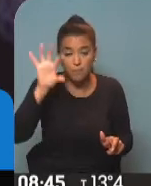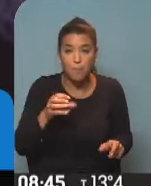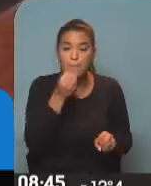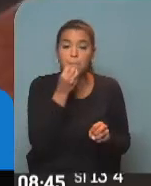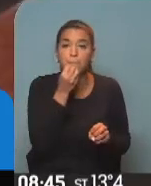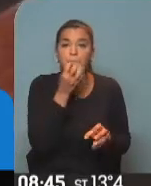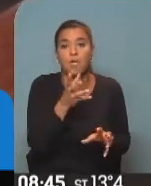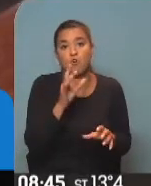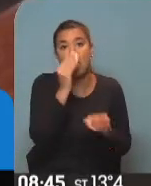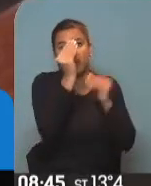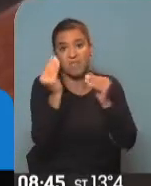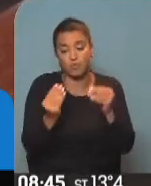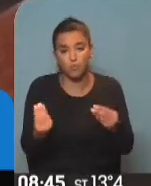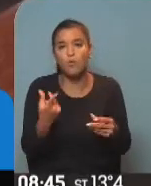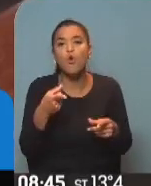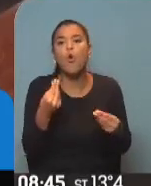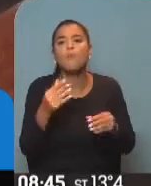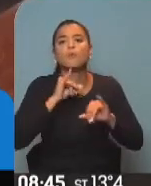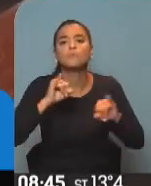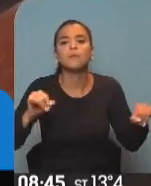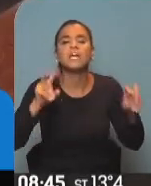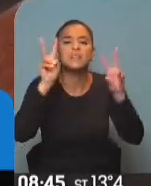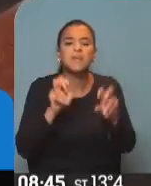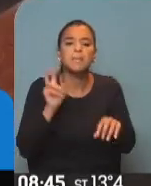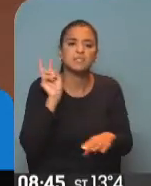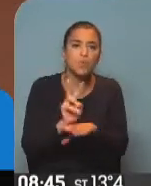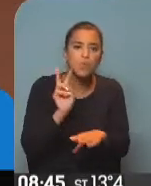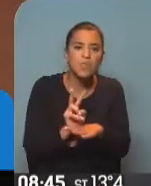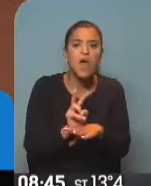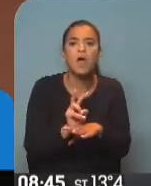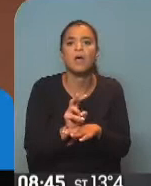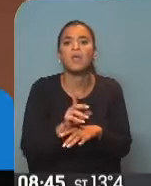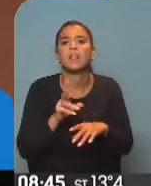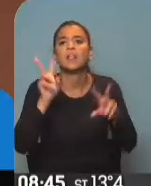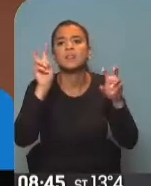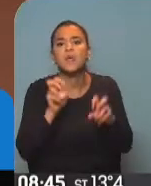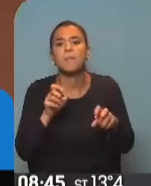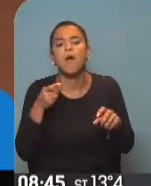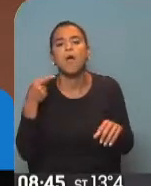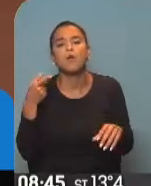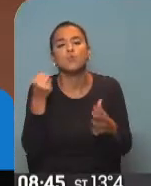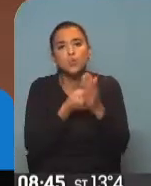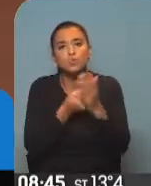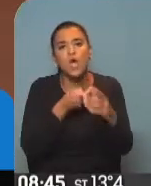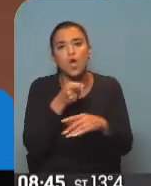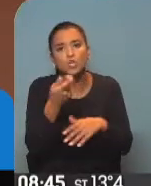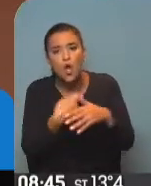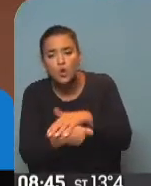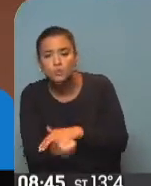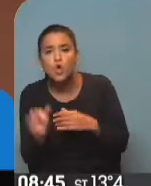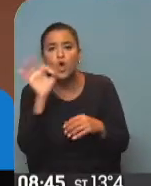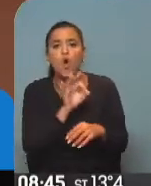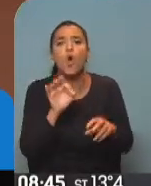cómo se va encargar la cara la campaña de más seguridad tema y lucha contra la corrupción tema que tiene que ver con la